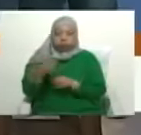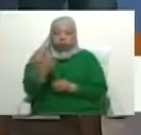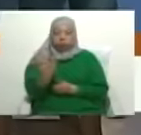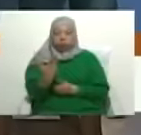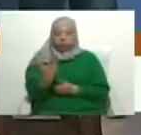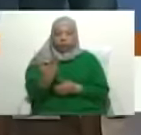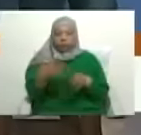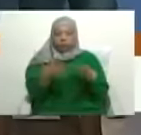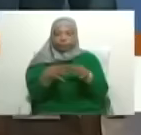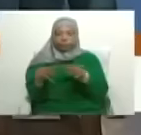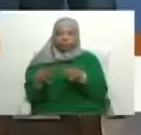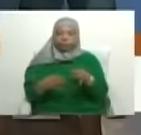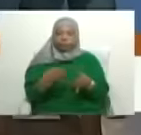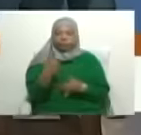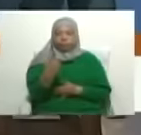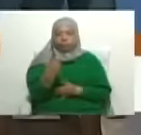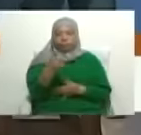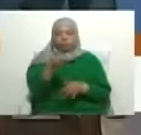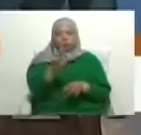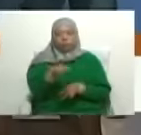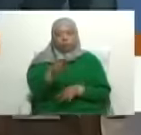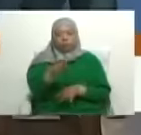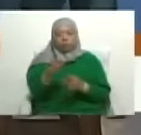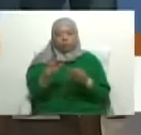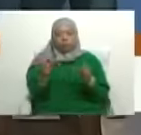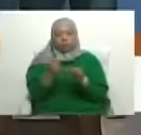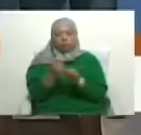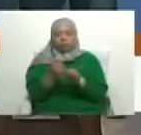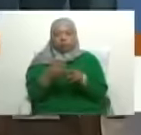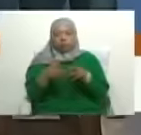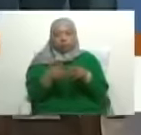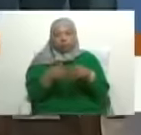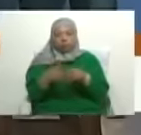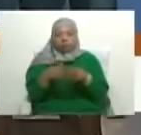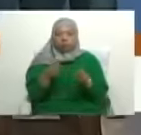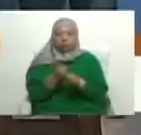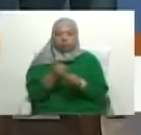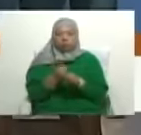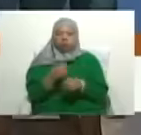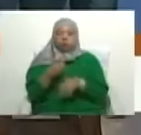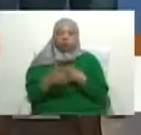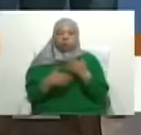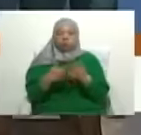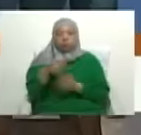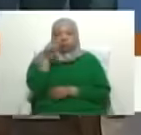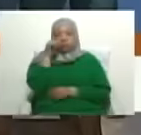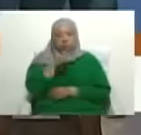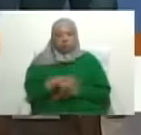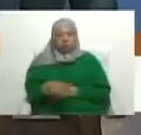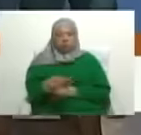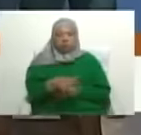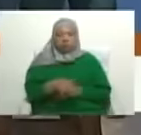grupos. Y dos de los entrenadores eran Luke Denman, el norteamericano, y el otro gringo que no me acuerdo el nombre.